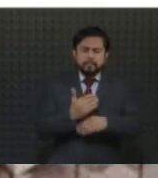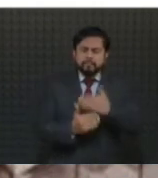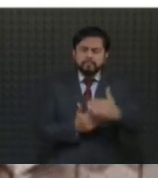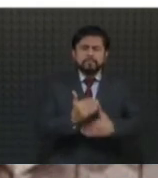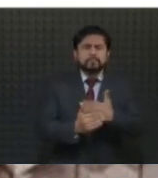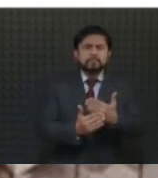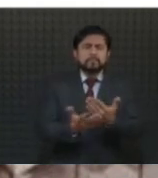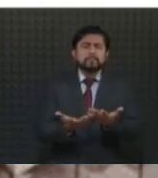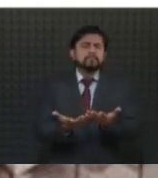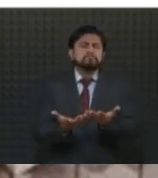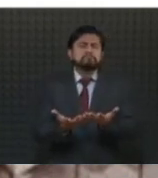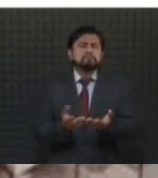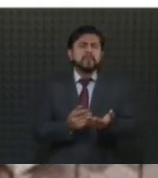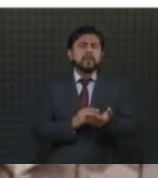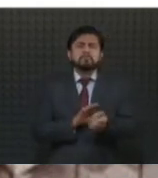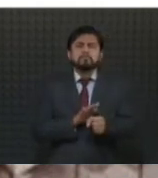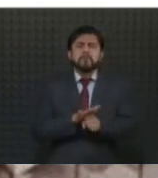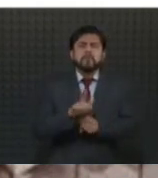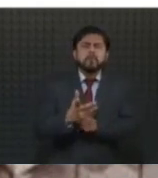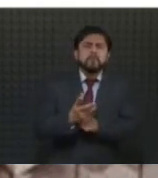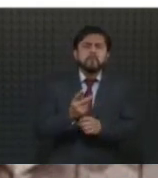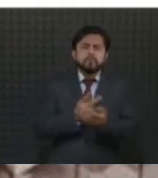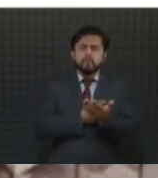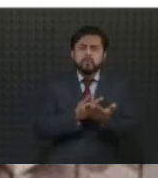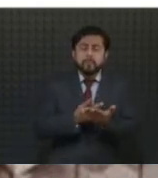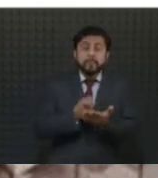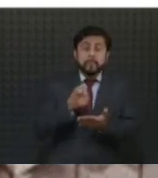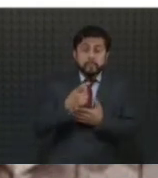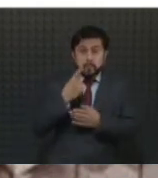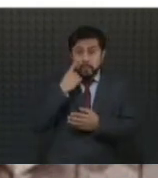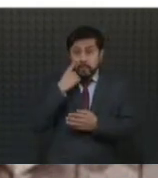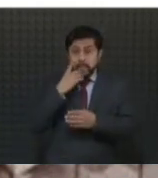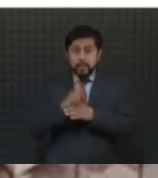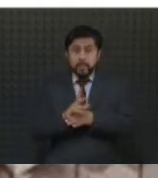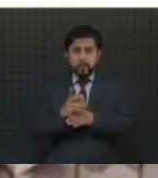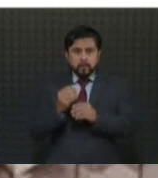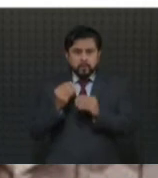parque están tanto una mención honorífica